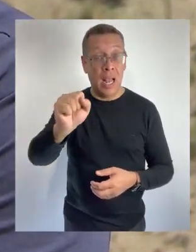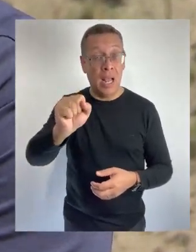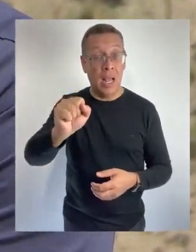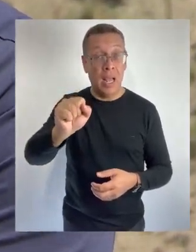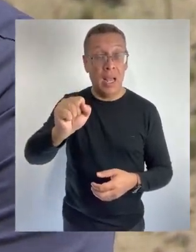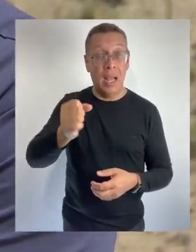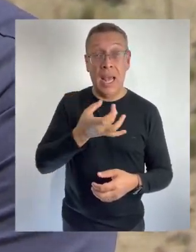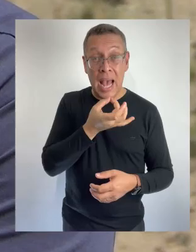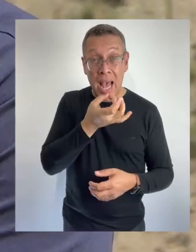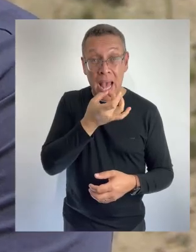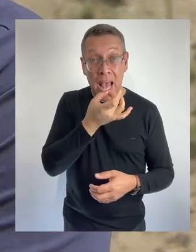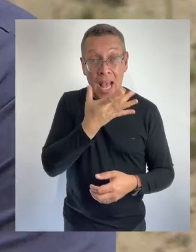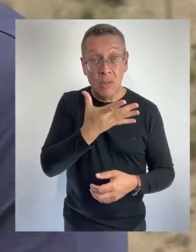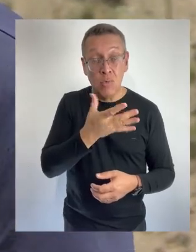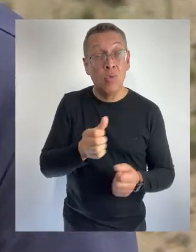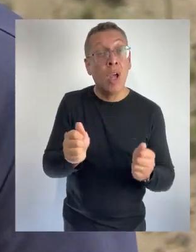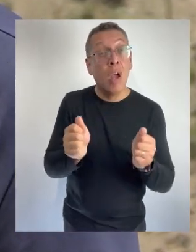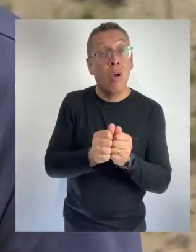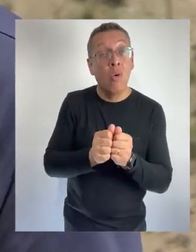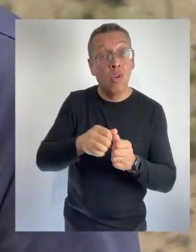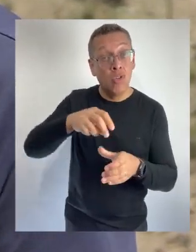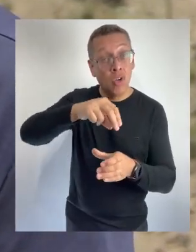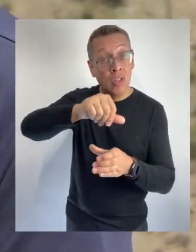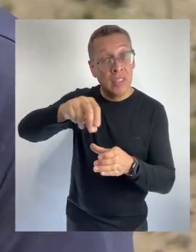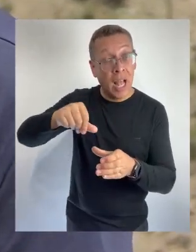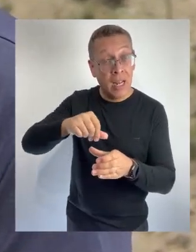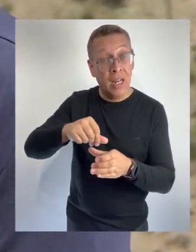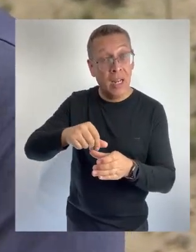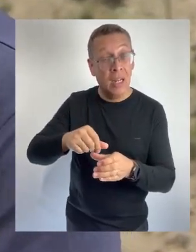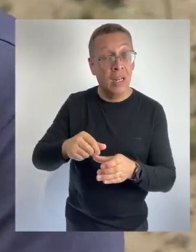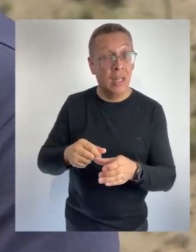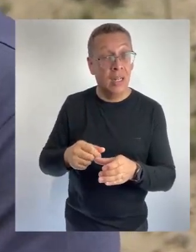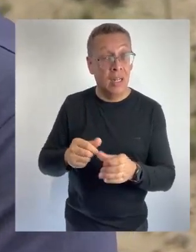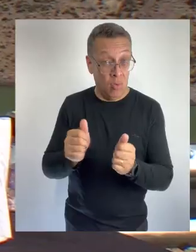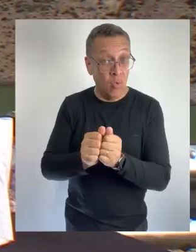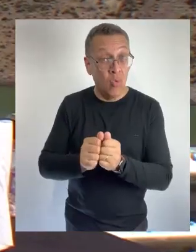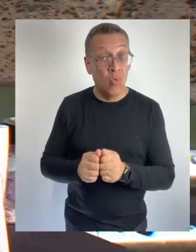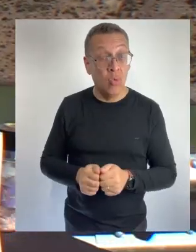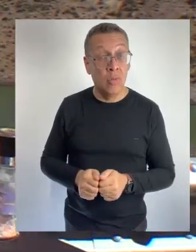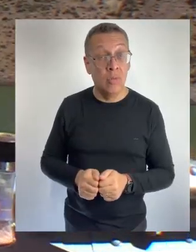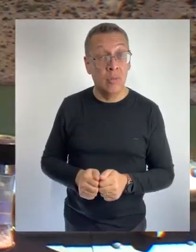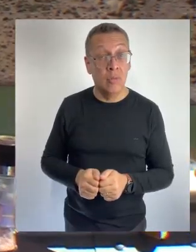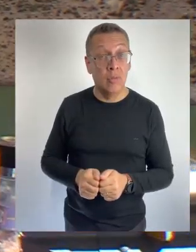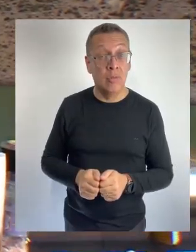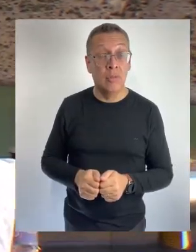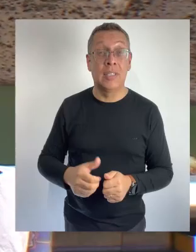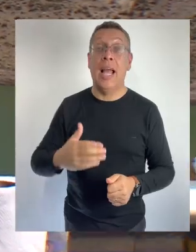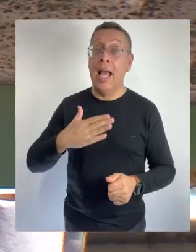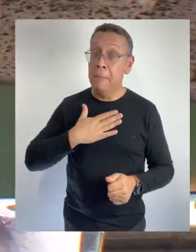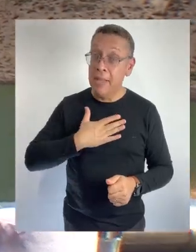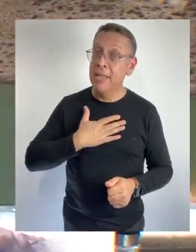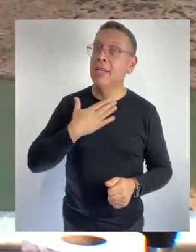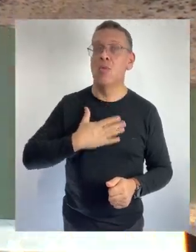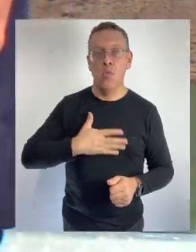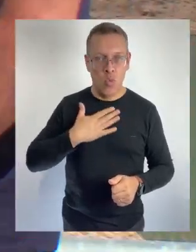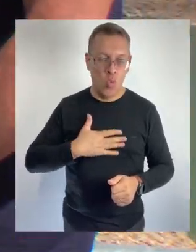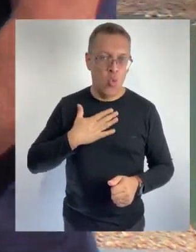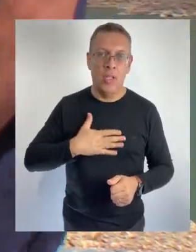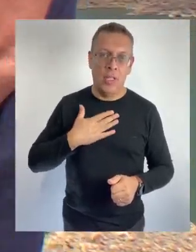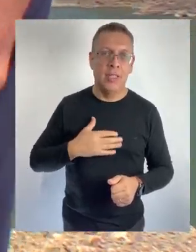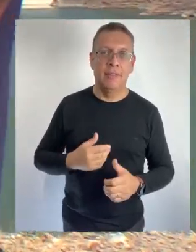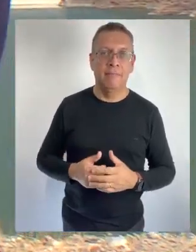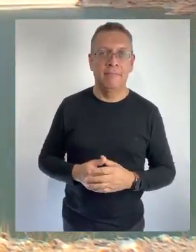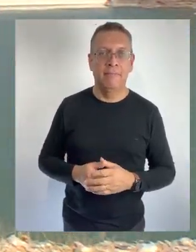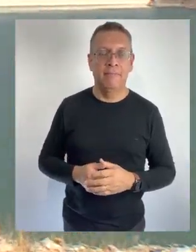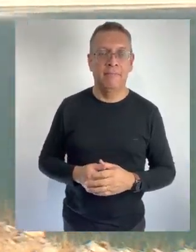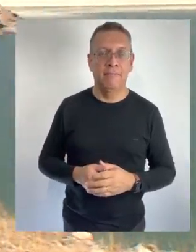No tanto. Una vez probé una comida con... Para mí era una chuleta de cerdo con marmelada, pero... Se hace, sí. Sí.